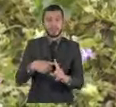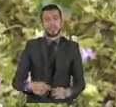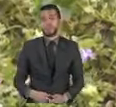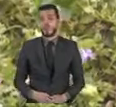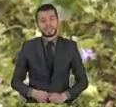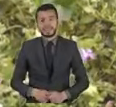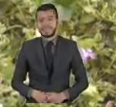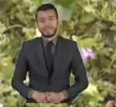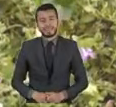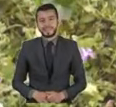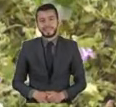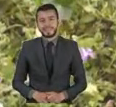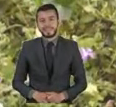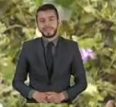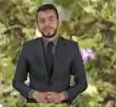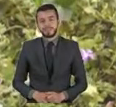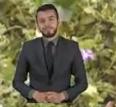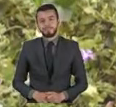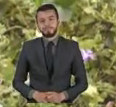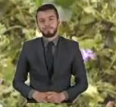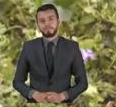que hay